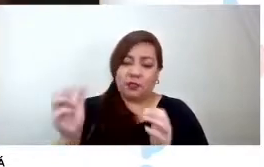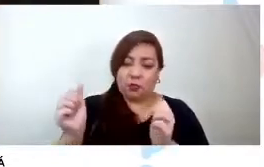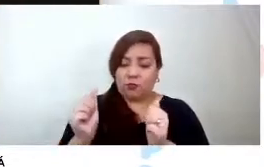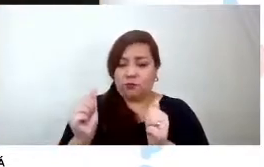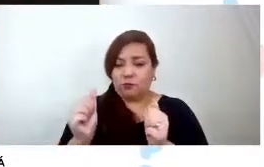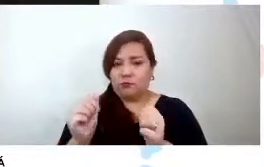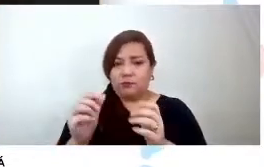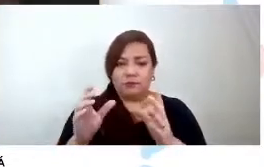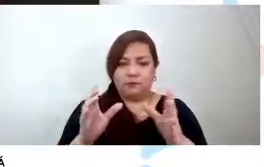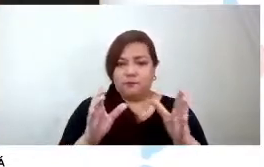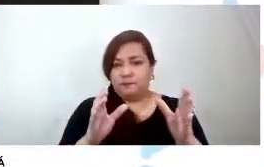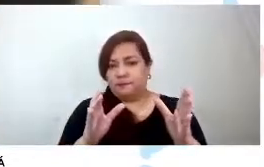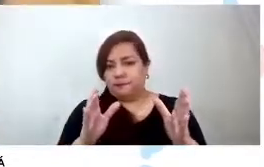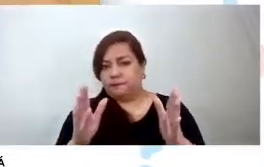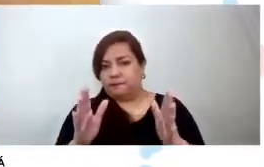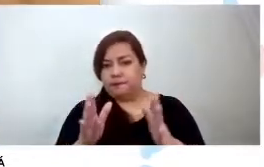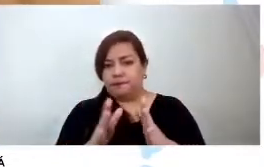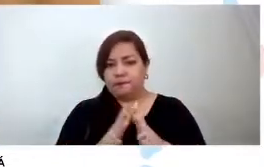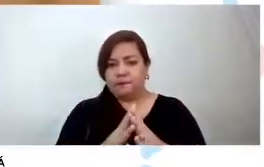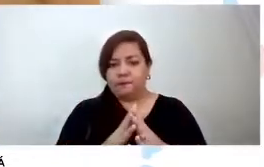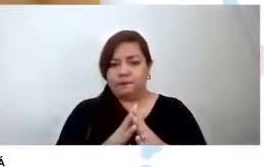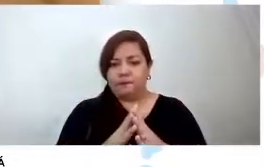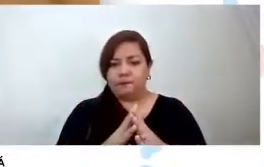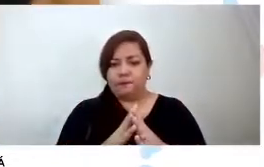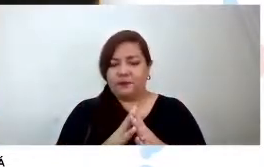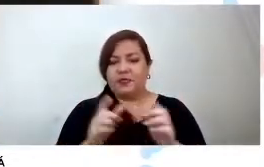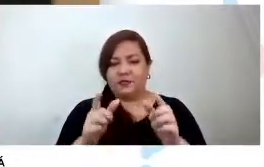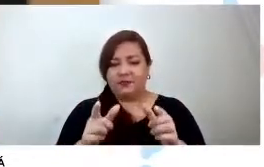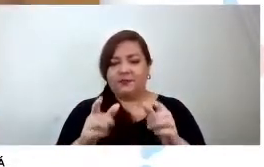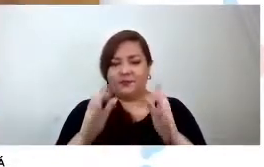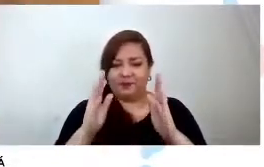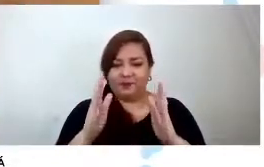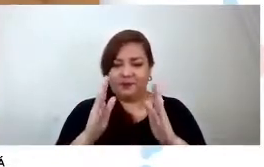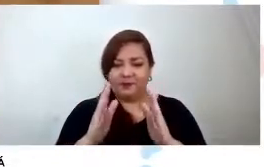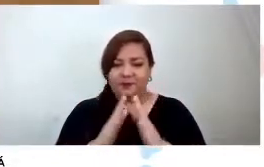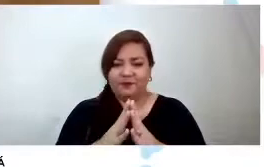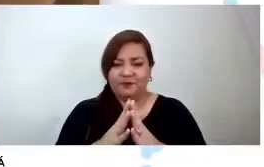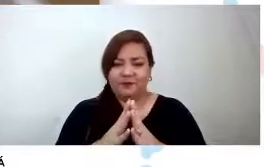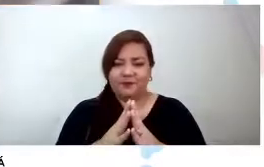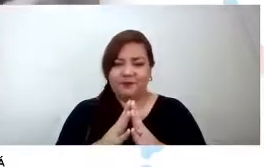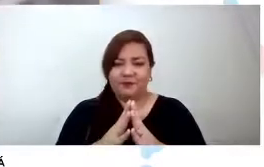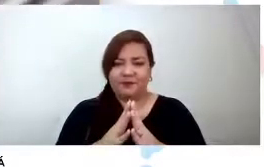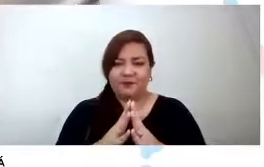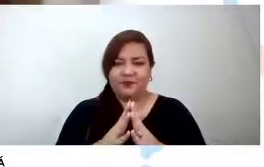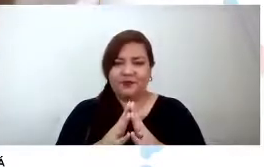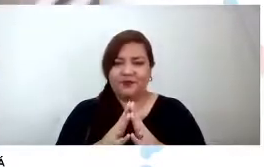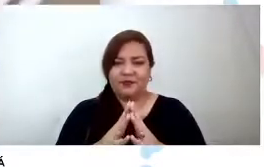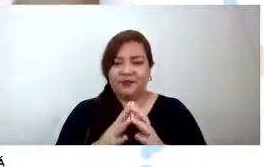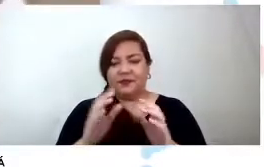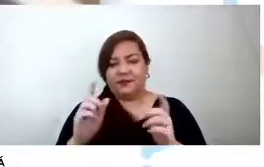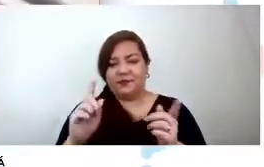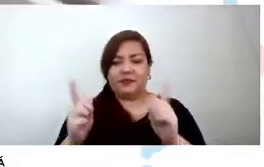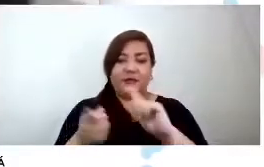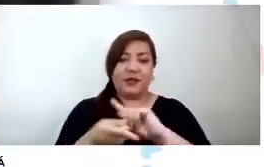así no lo tapamos. No, mira, sí, a lo mejor te colocas por acá.